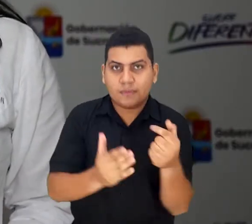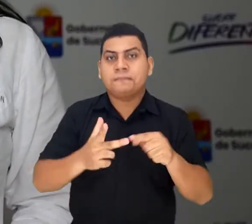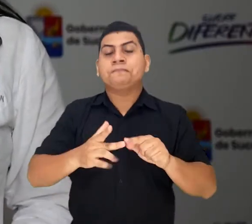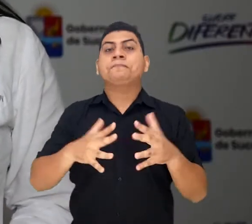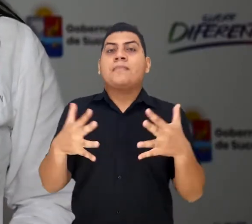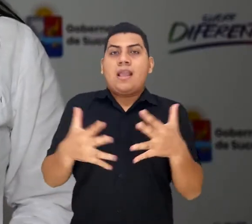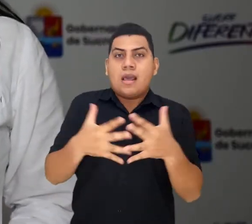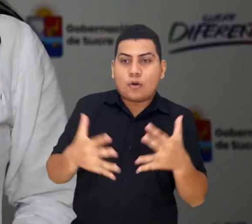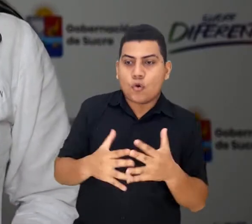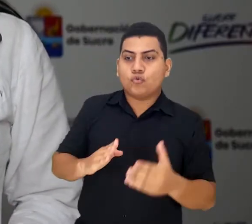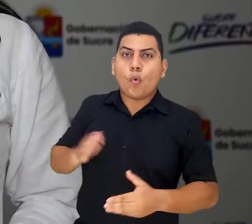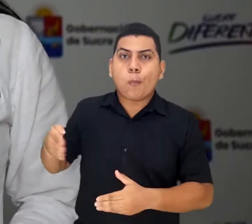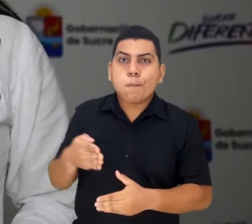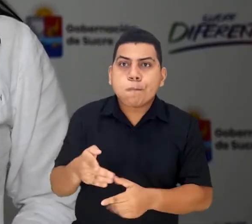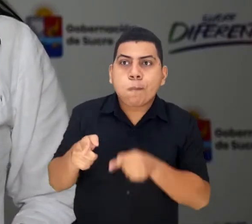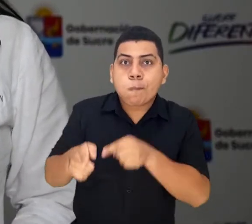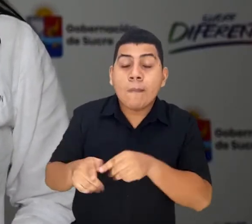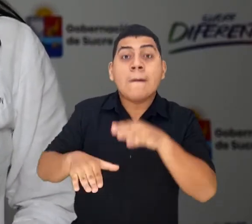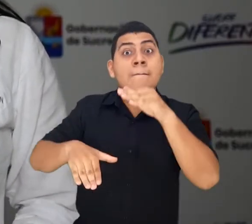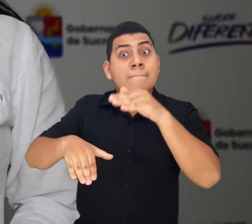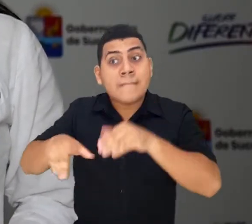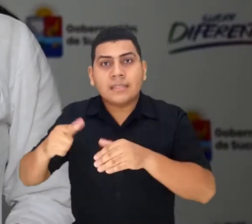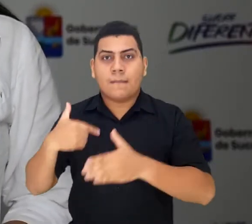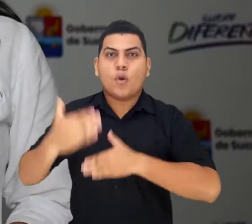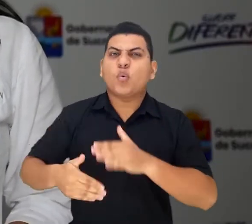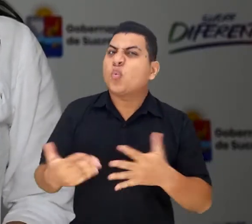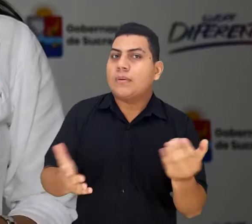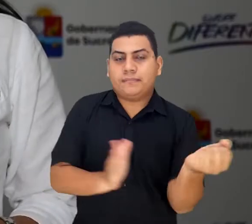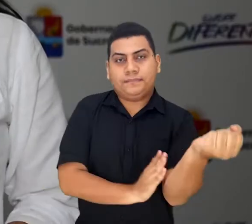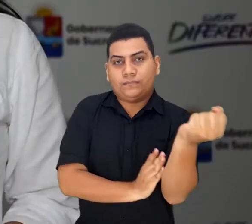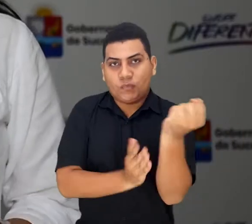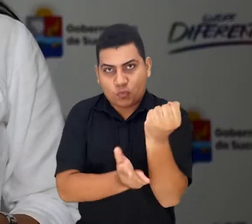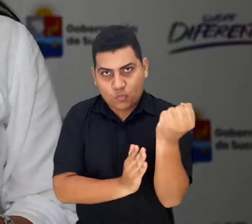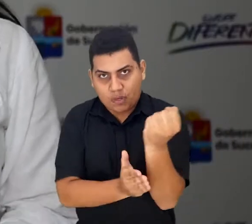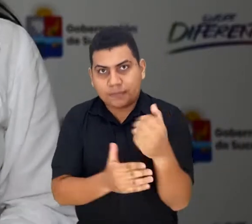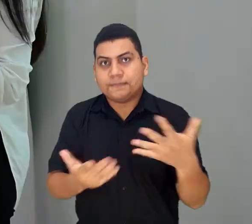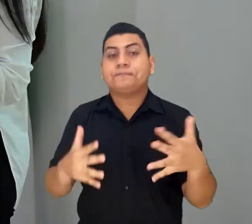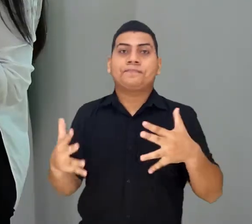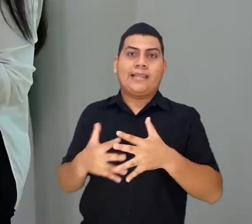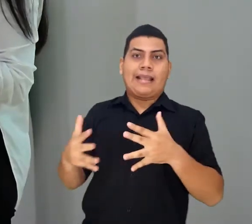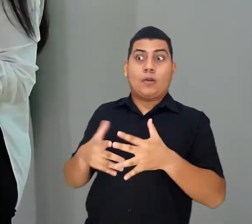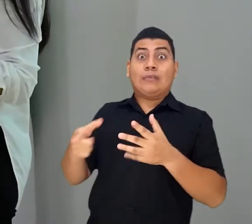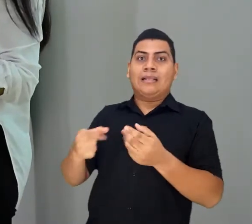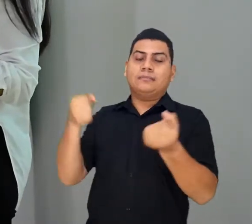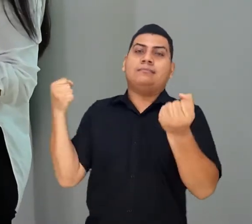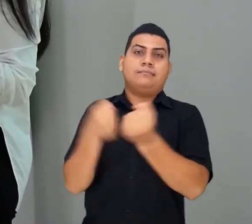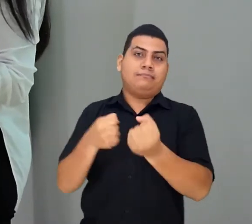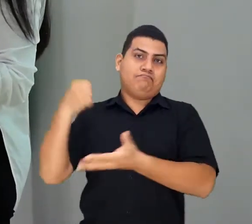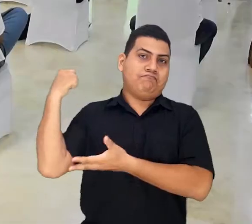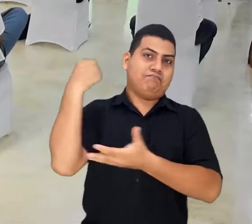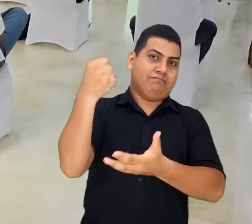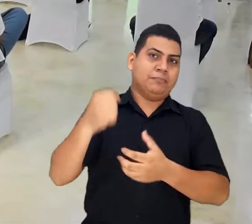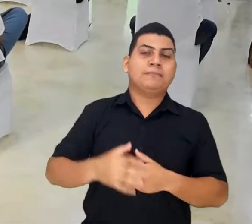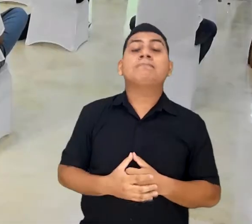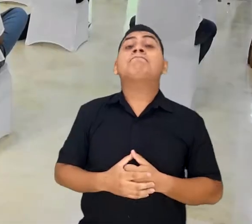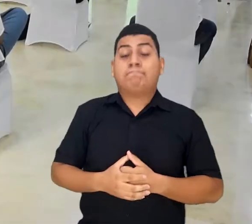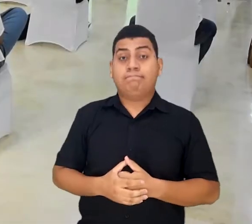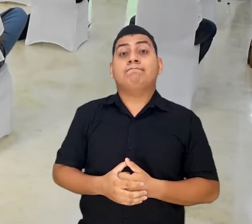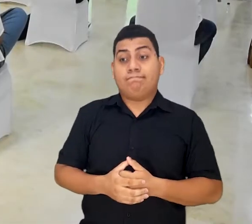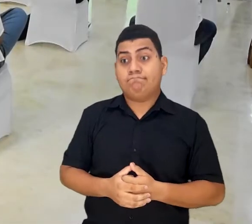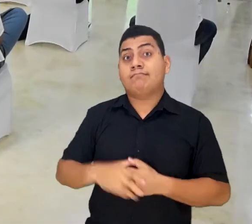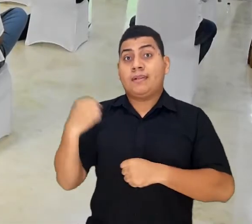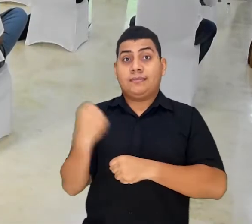de yuca, arroz y piscicultura, sobre todo en los productos como la yuca y en el producto como el arroz. La